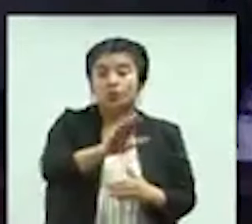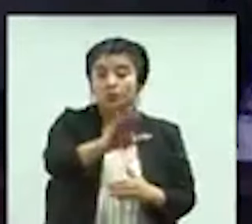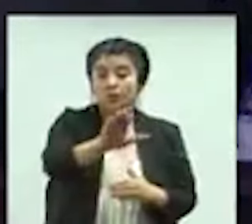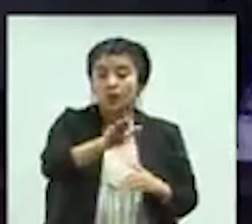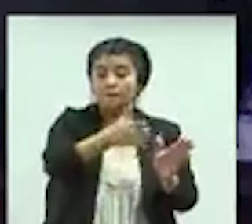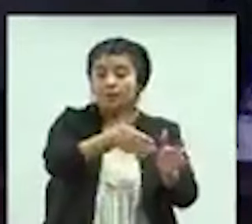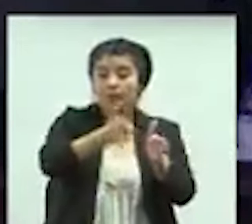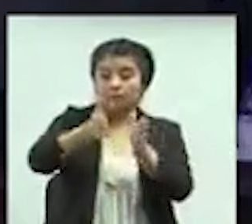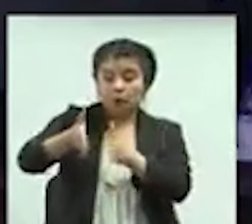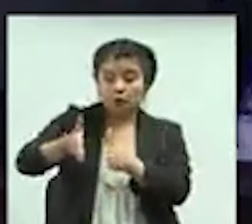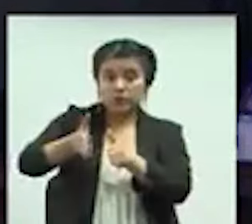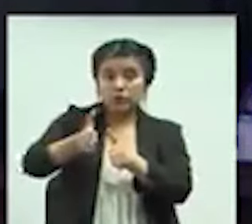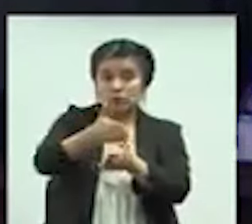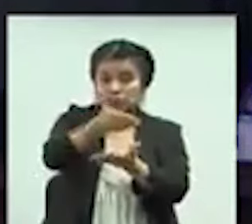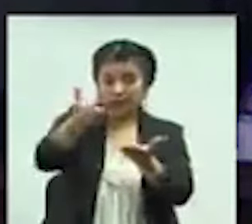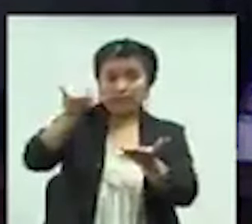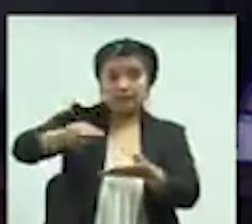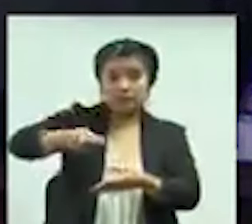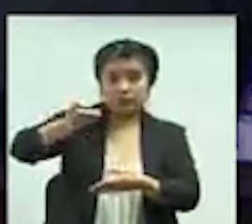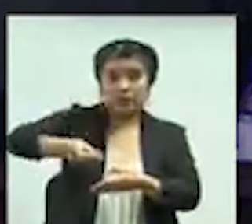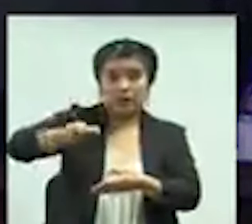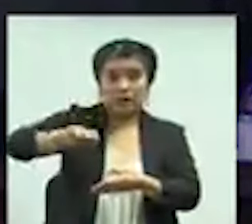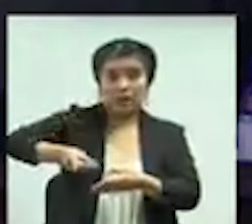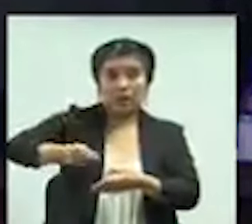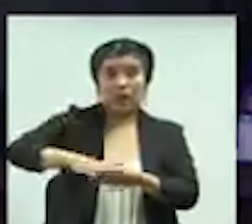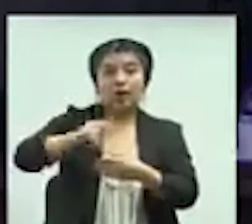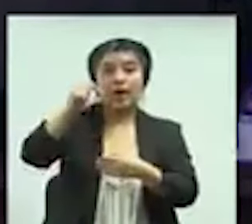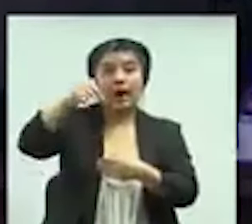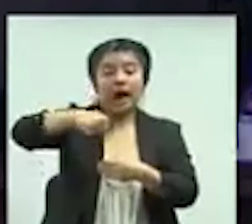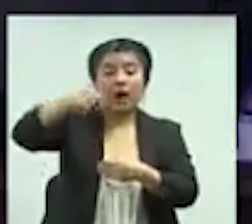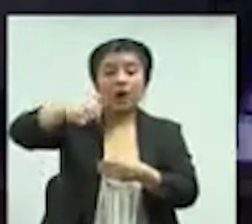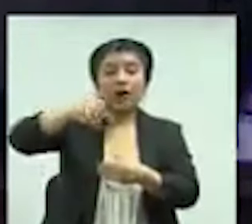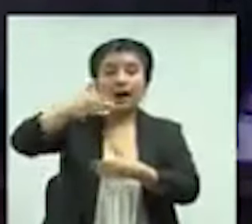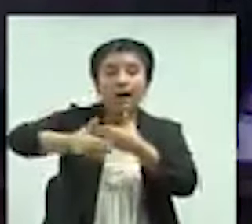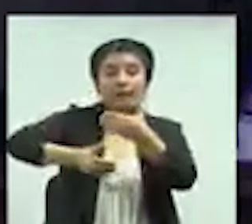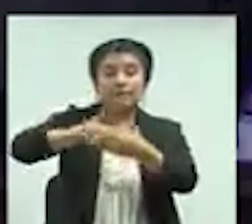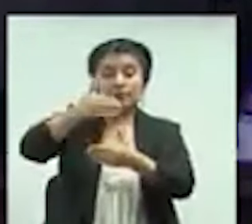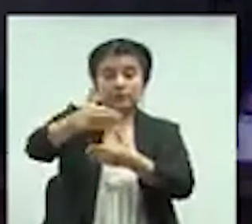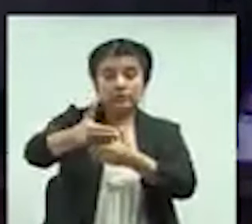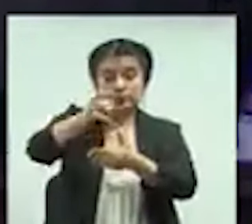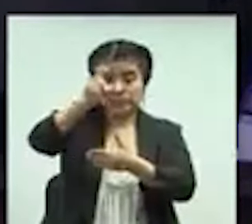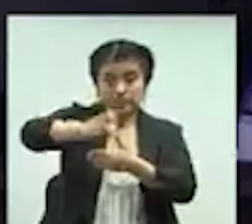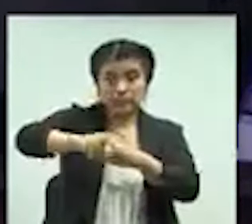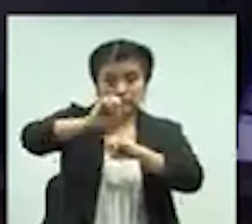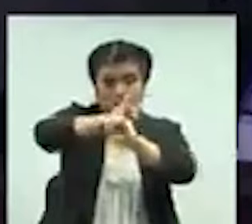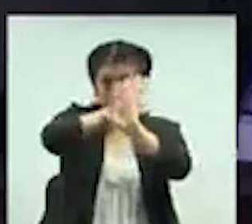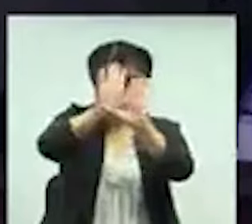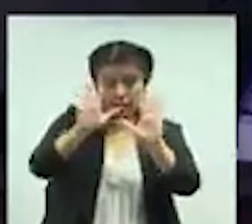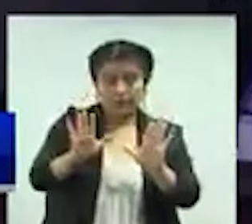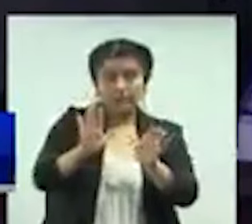Por el orden, compañeros. No he finalizado mi razonamiento, señor presidente.